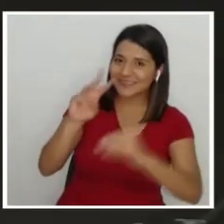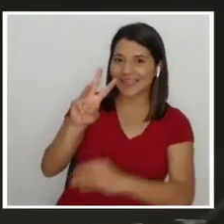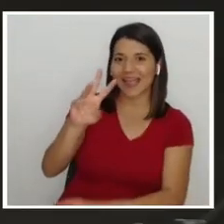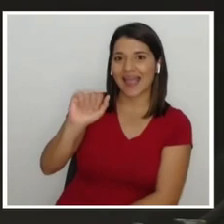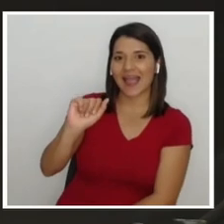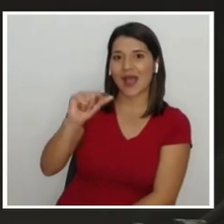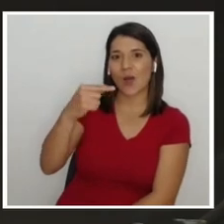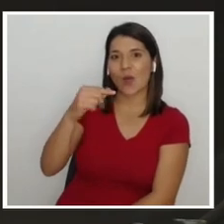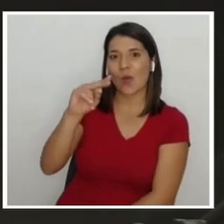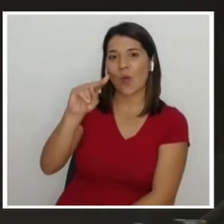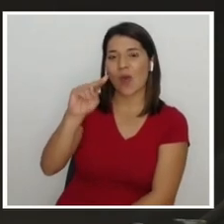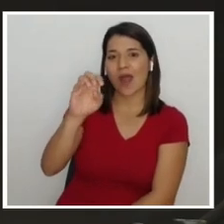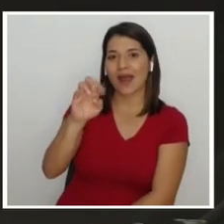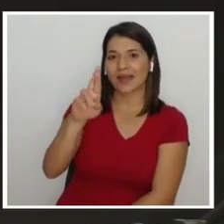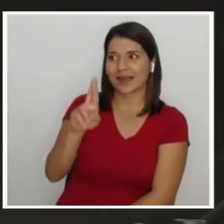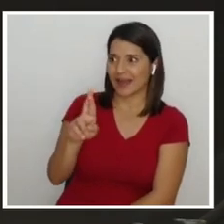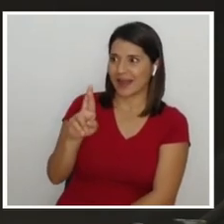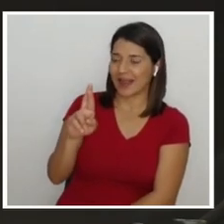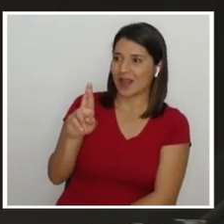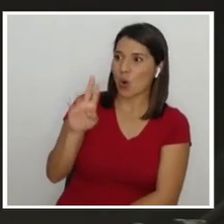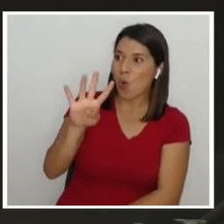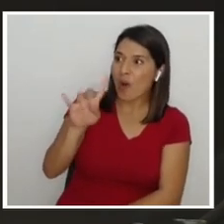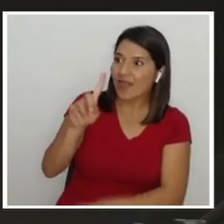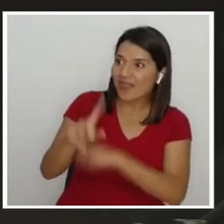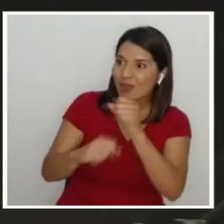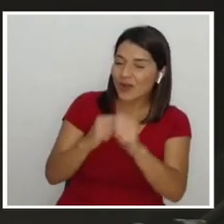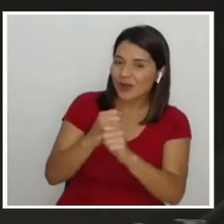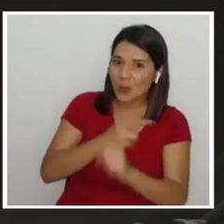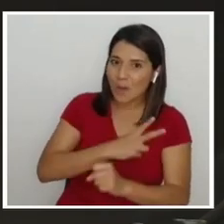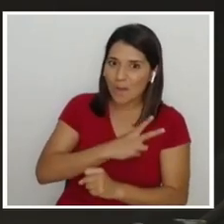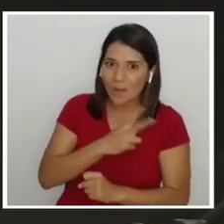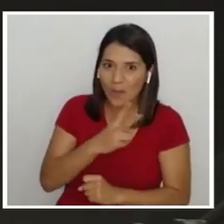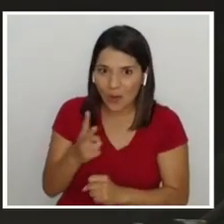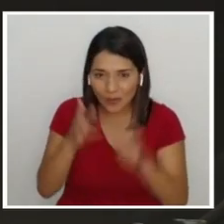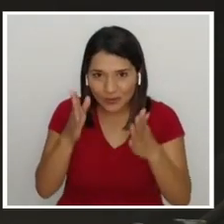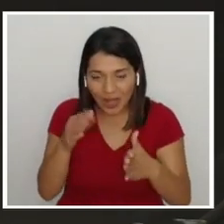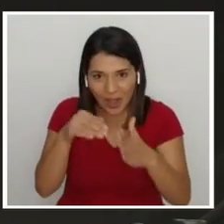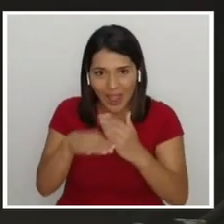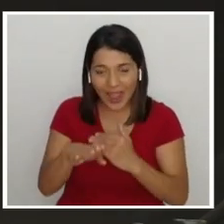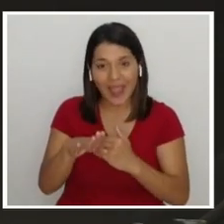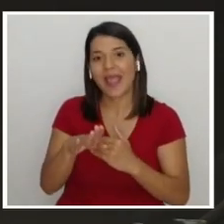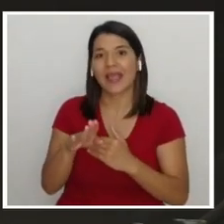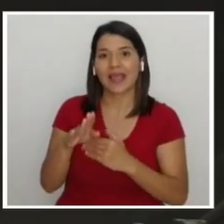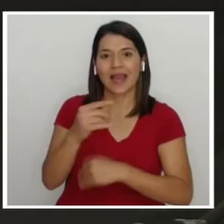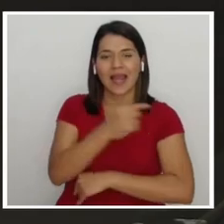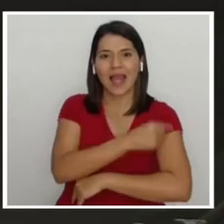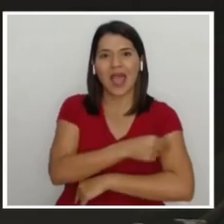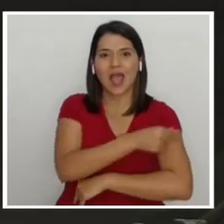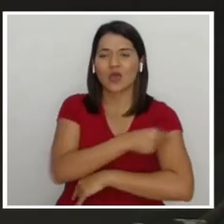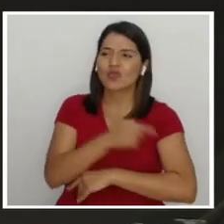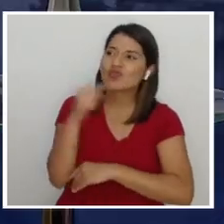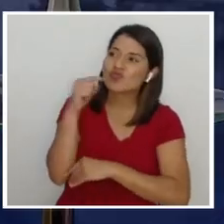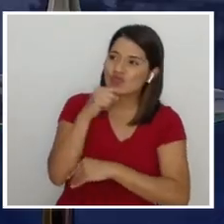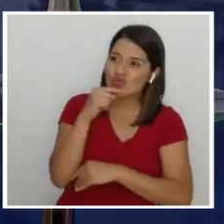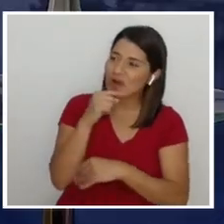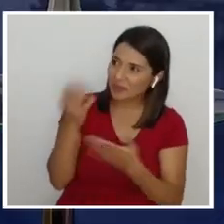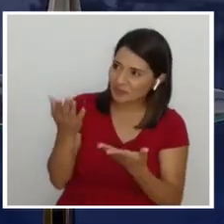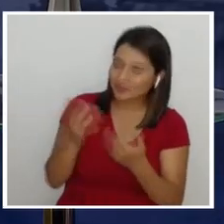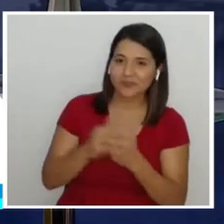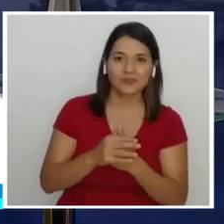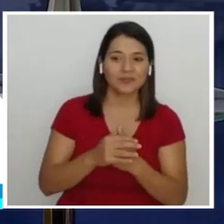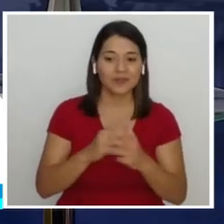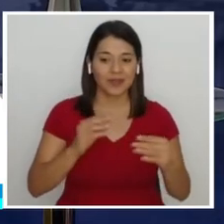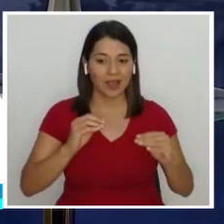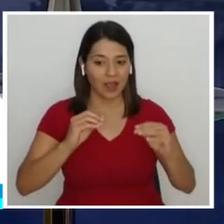Roja. Cuéntenos esa experiencia, cómo ha sido, y ya después vamos a hablar con don Bernie también. Wow, bueno, primero que todo, muy buenas noches, y muy